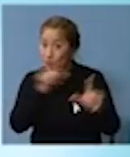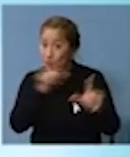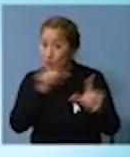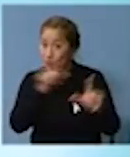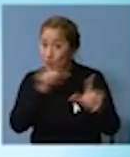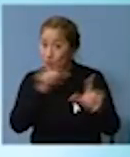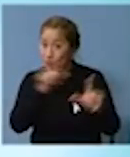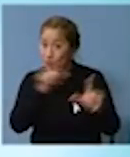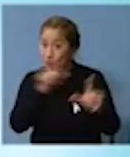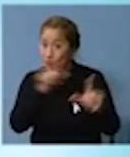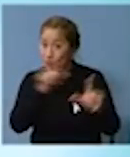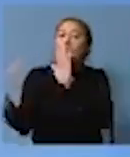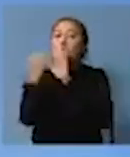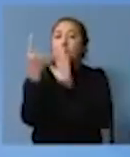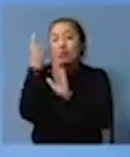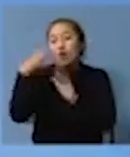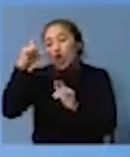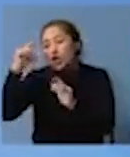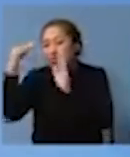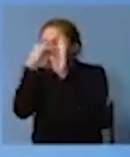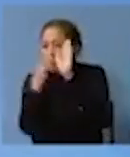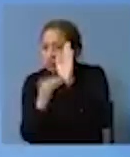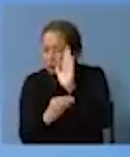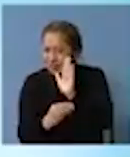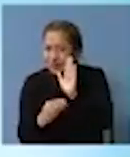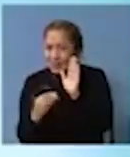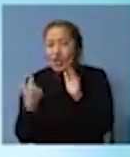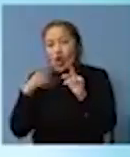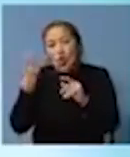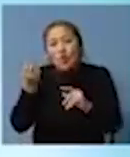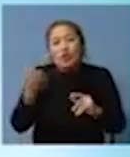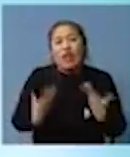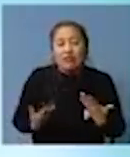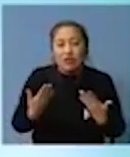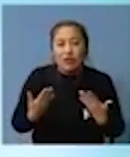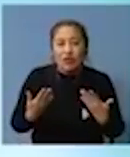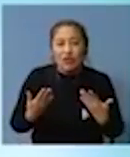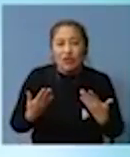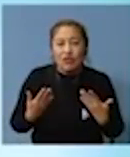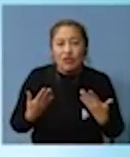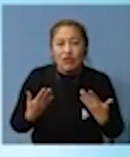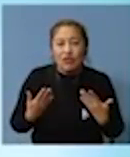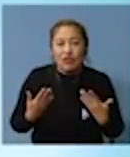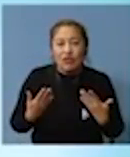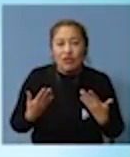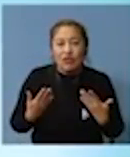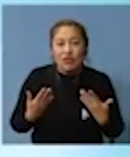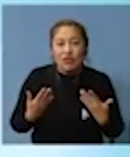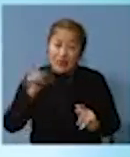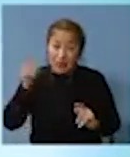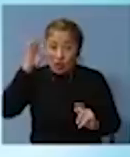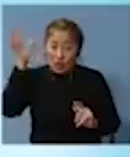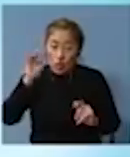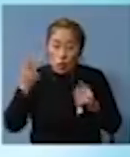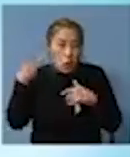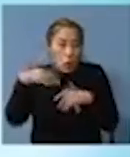20 millones y vas en el primer lugar, dame 10 millones y vas en segundo lugar, o tanto esta situación así, a mí, yo